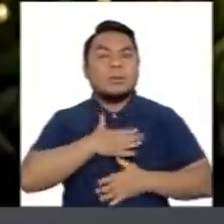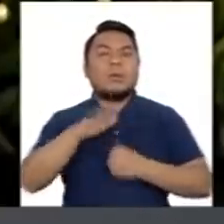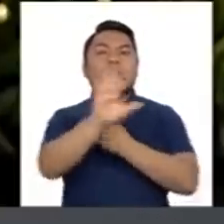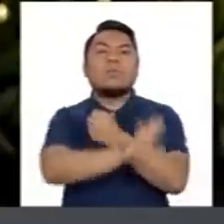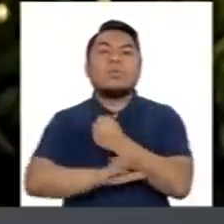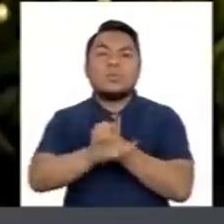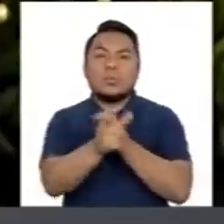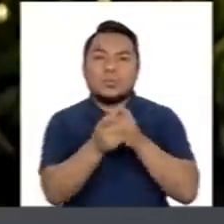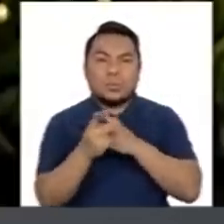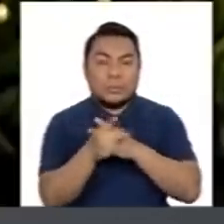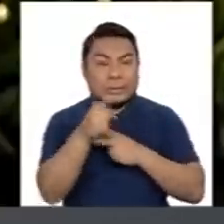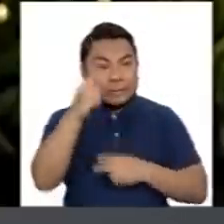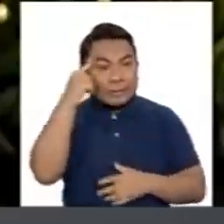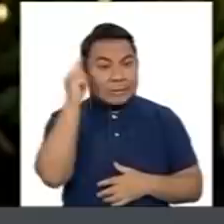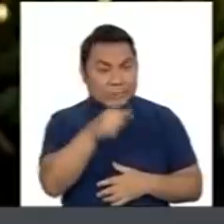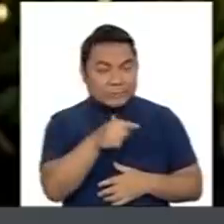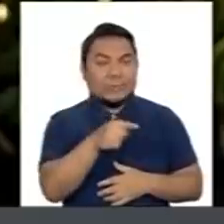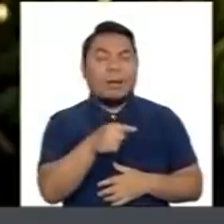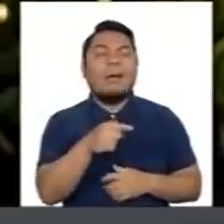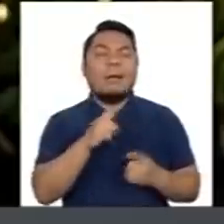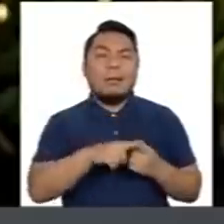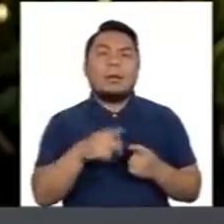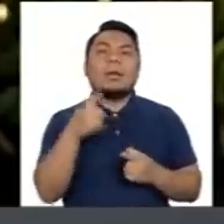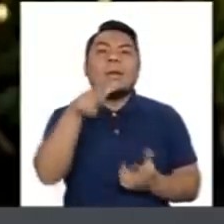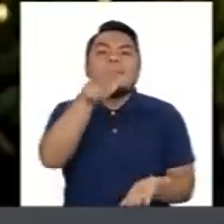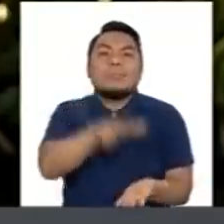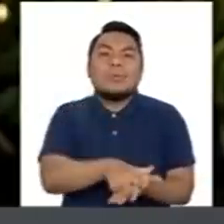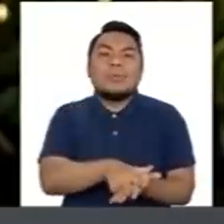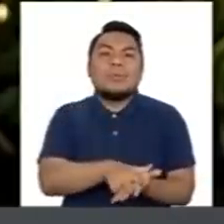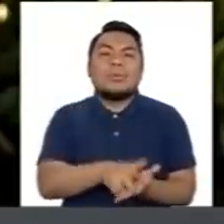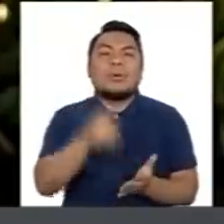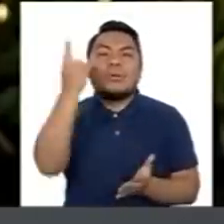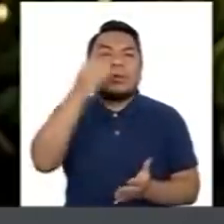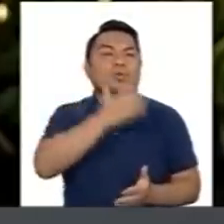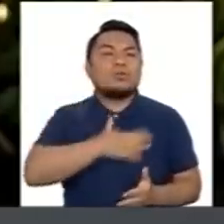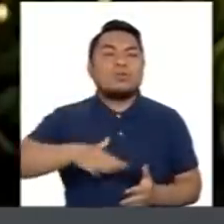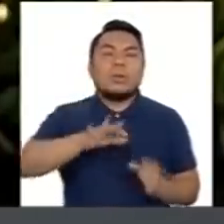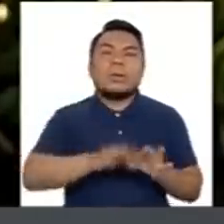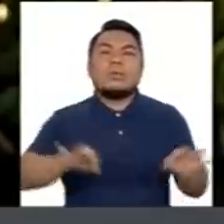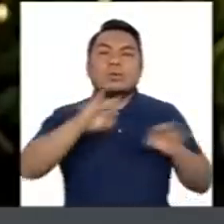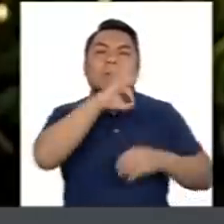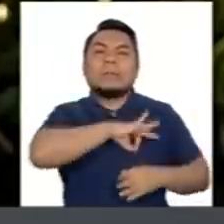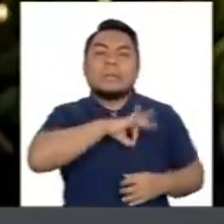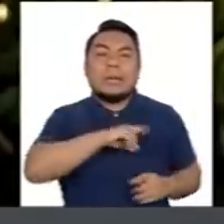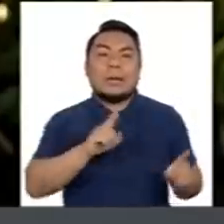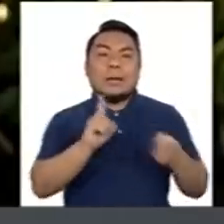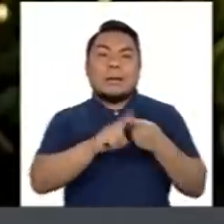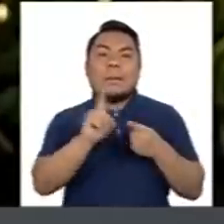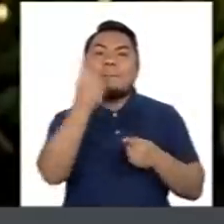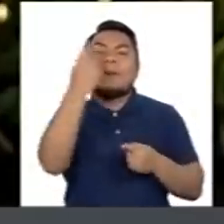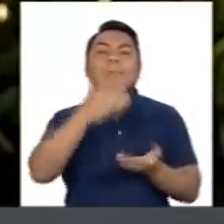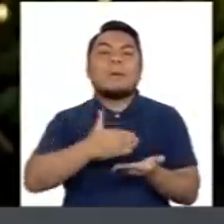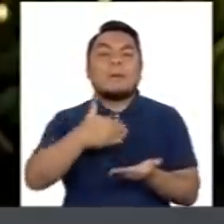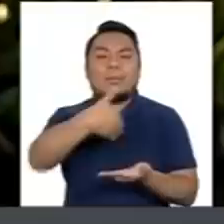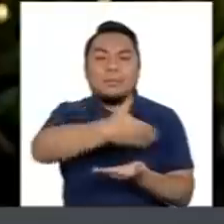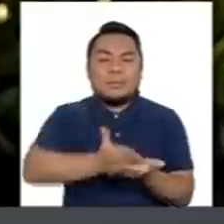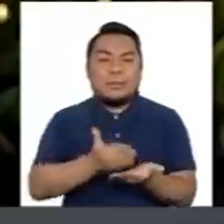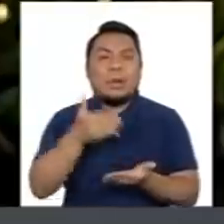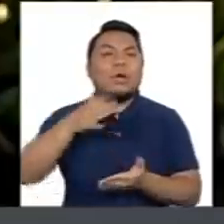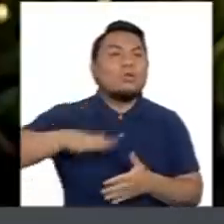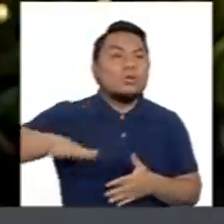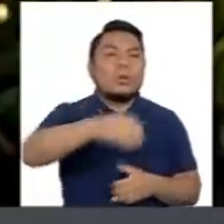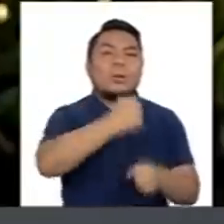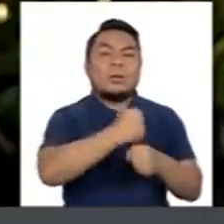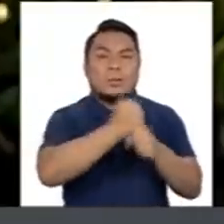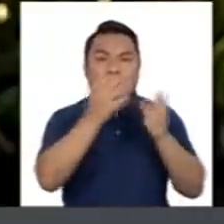Y sometido a ese principio rector, es que aprobamos la declaración de intereses, en una primera fase solo destinado a todos los empleados